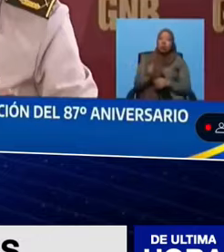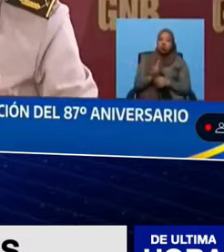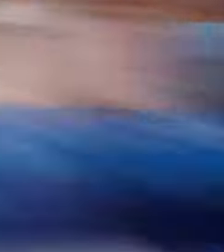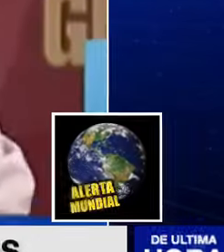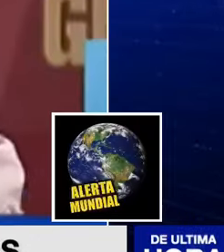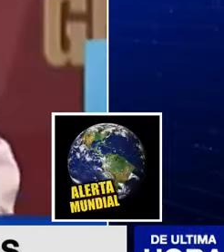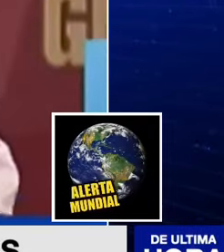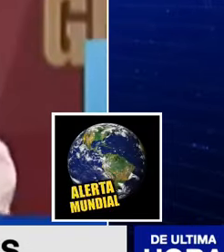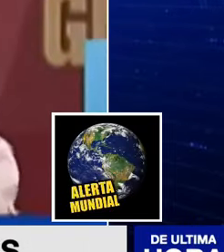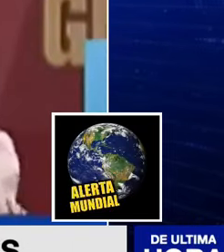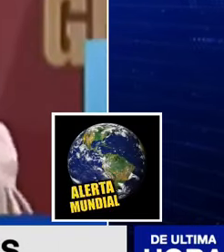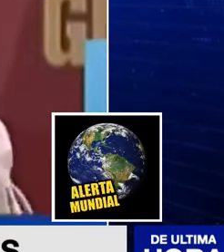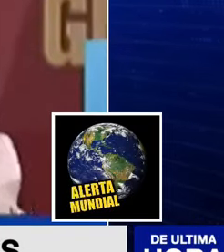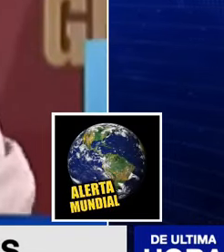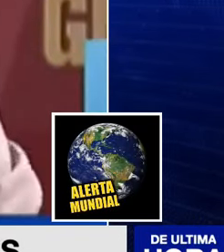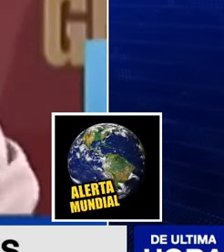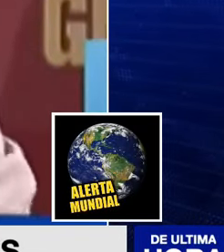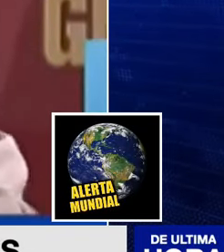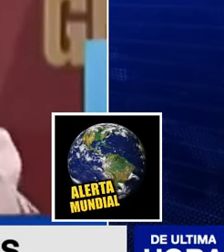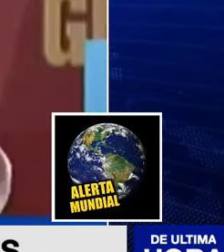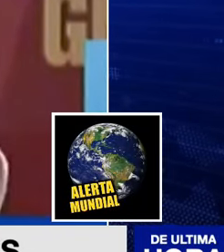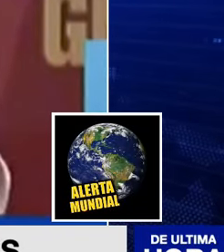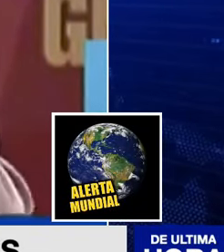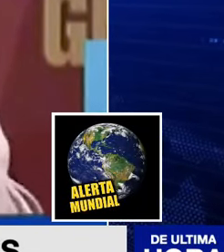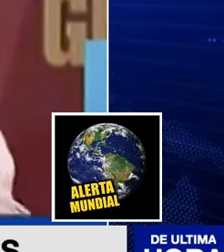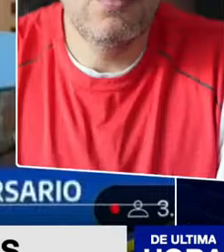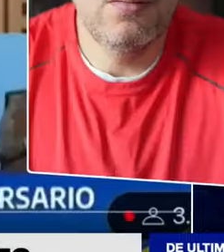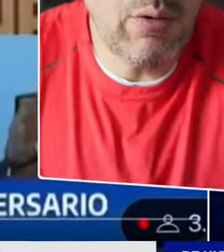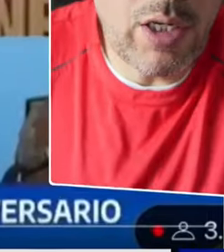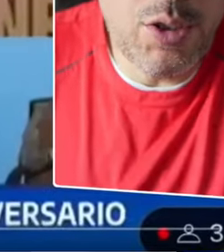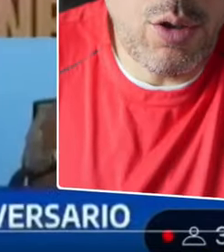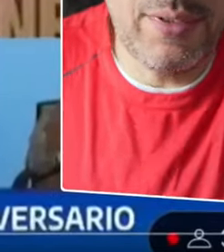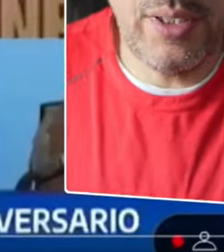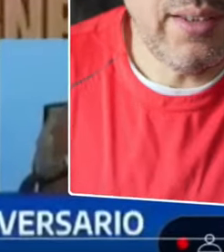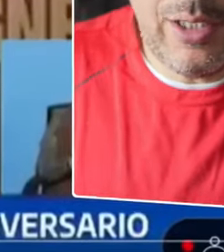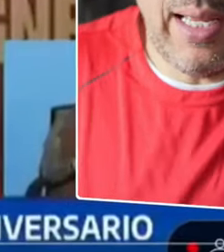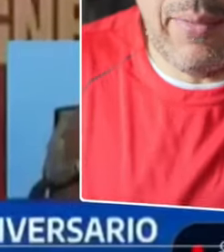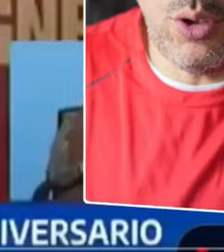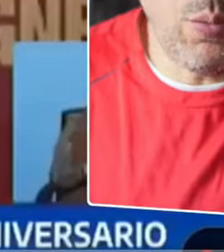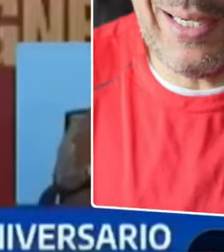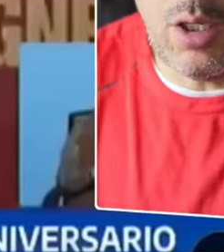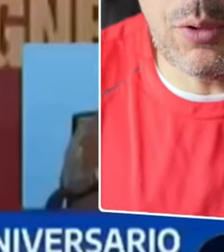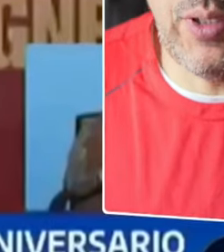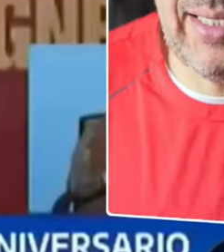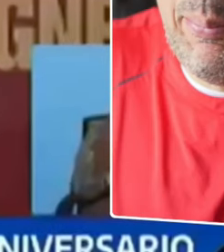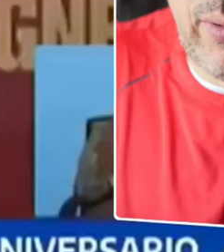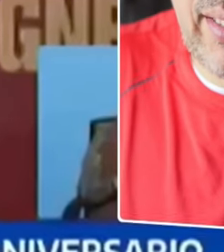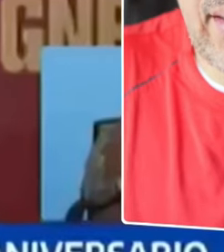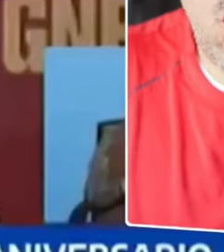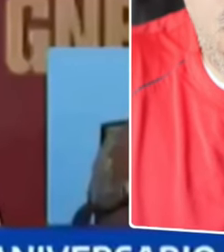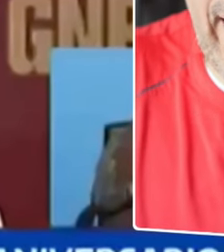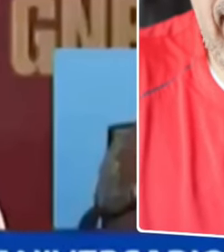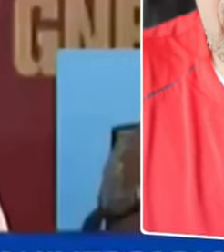Venezuela golpe de estado ciber fascista y Criminal tal cual como se lo mencioné Nicolás maduro no pierde la oportunidad de